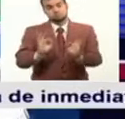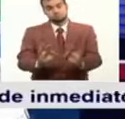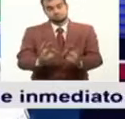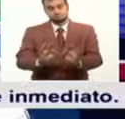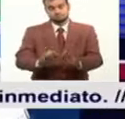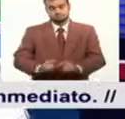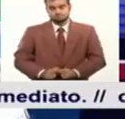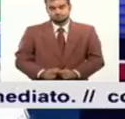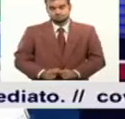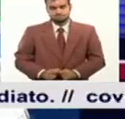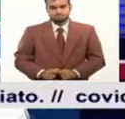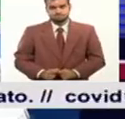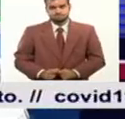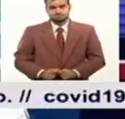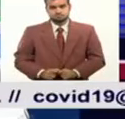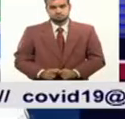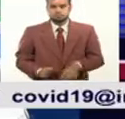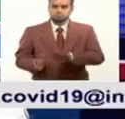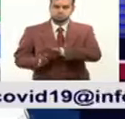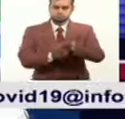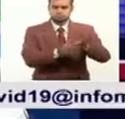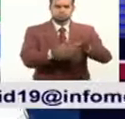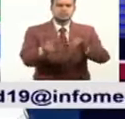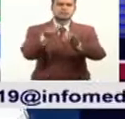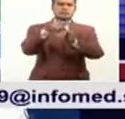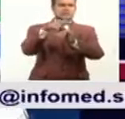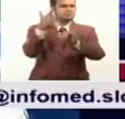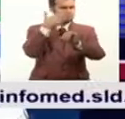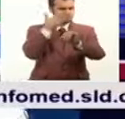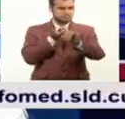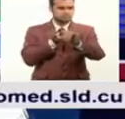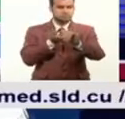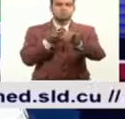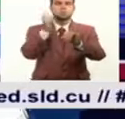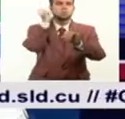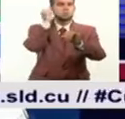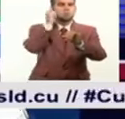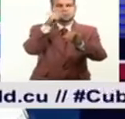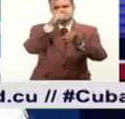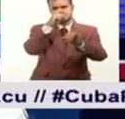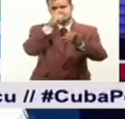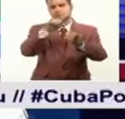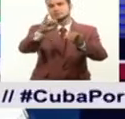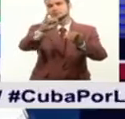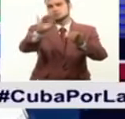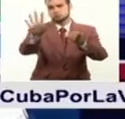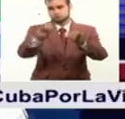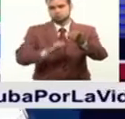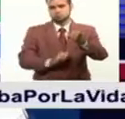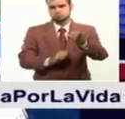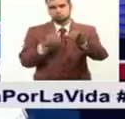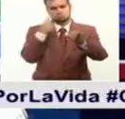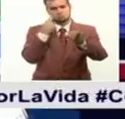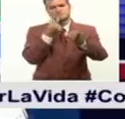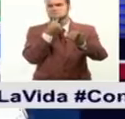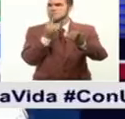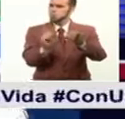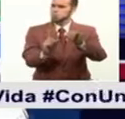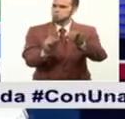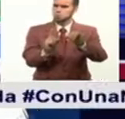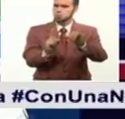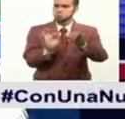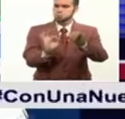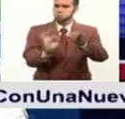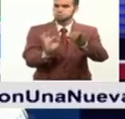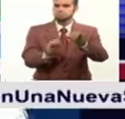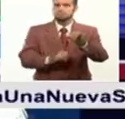enfermedad. Fallece una paciente, 64 años de edad, relativamente joven, de La Habana